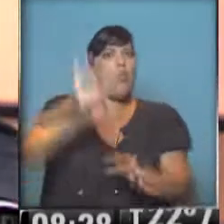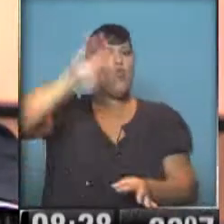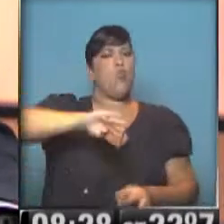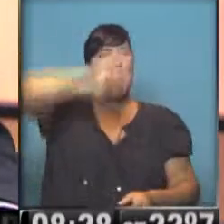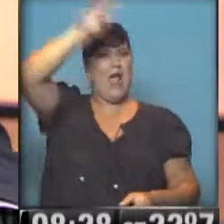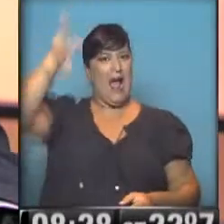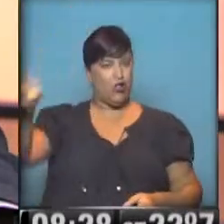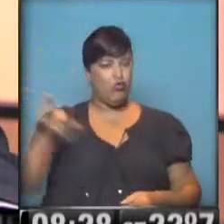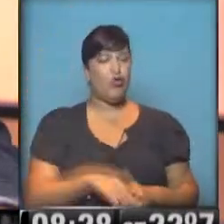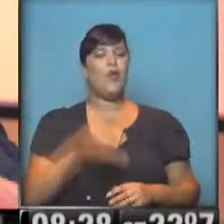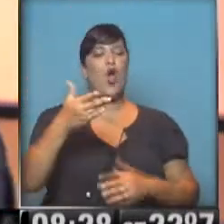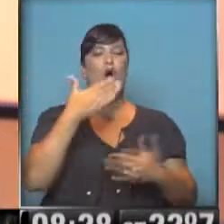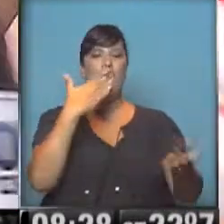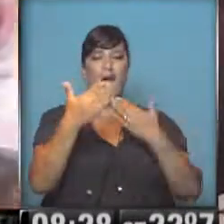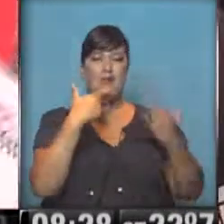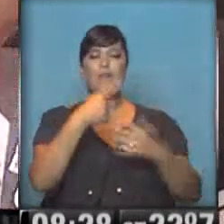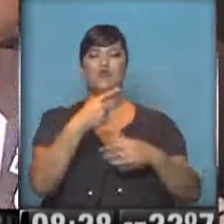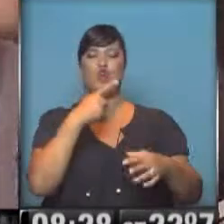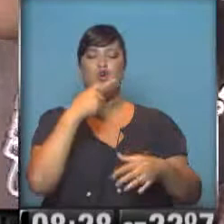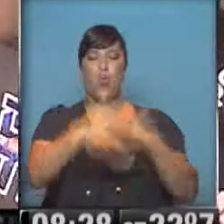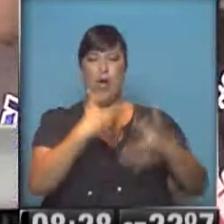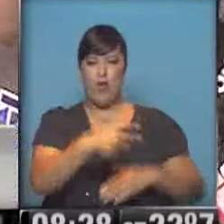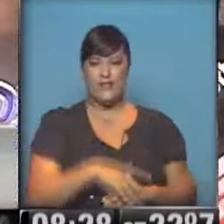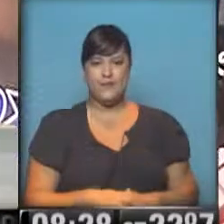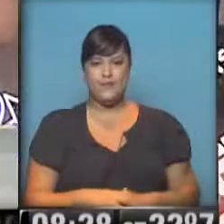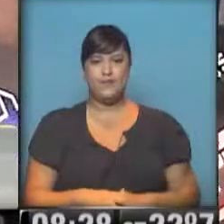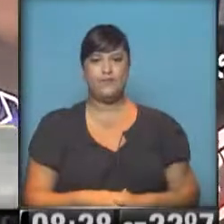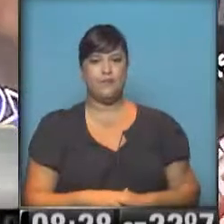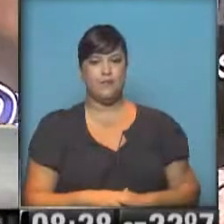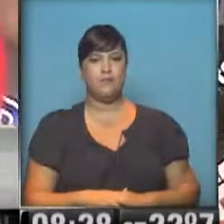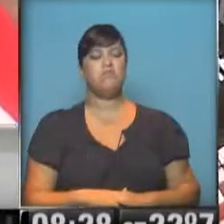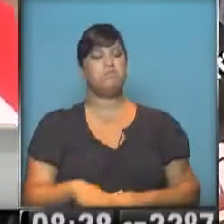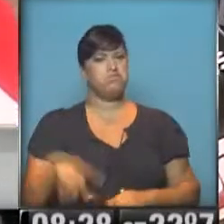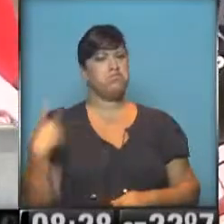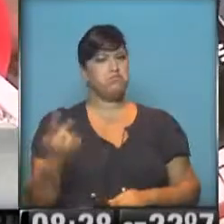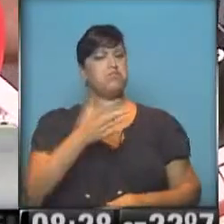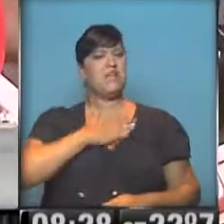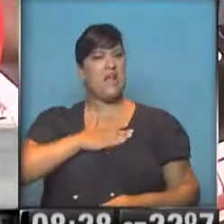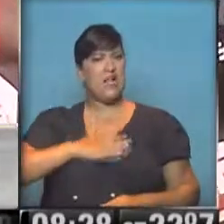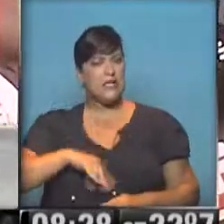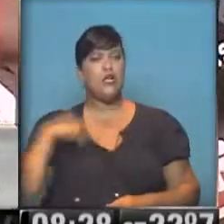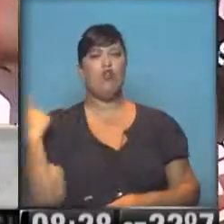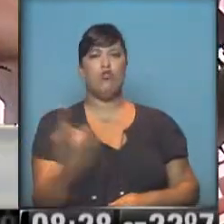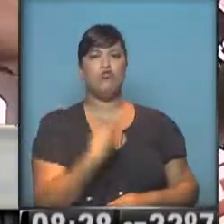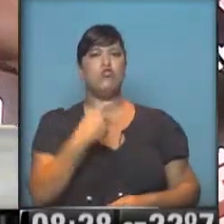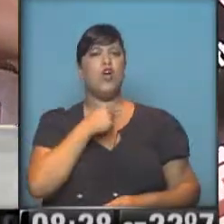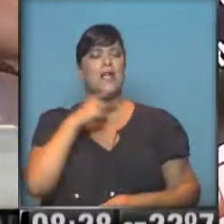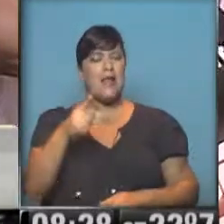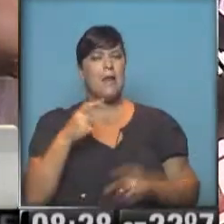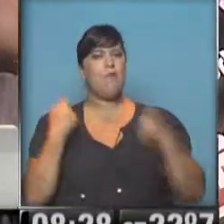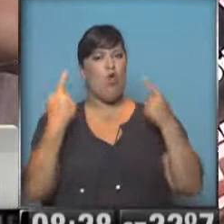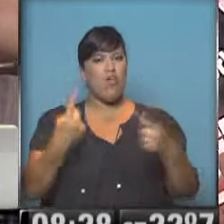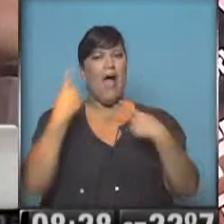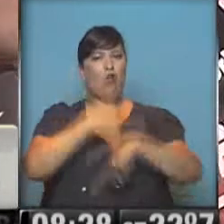escuchamos mejor la palabra de los protagonistas. Sí, más que todo uno lo toma con tranquilidad y pues tratando de aportar cosas positivas para el grupo.